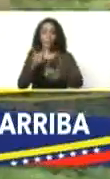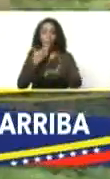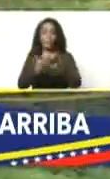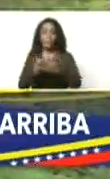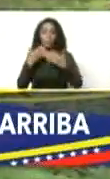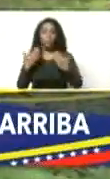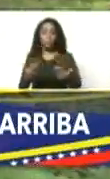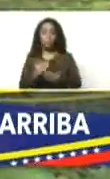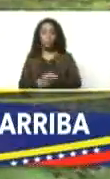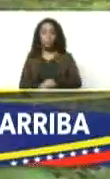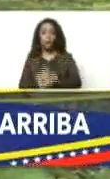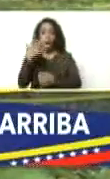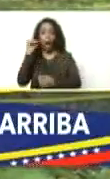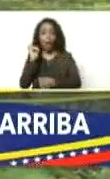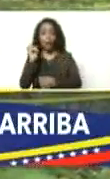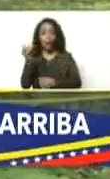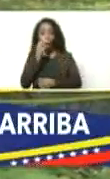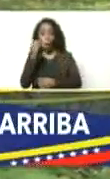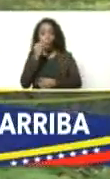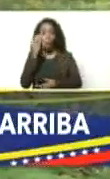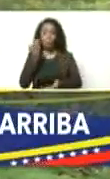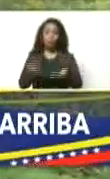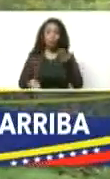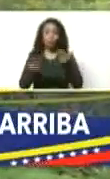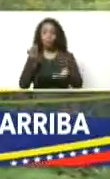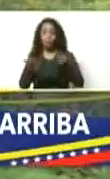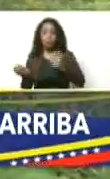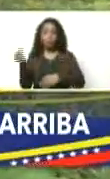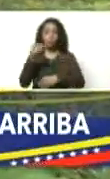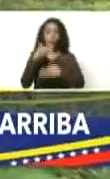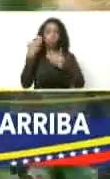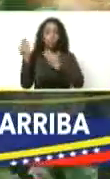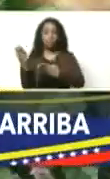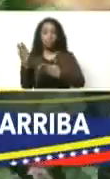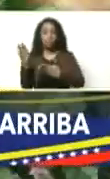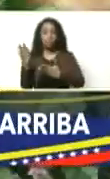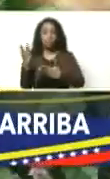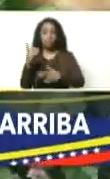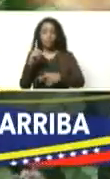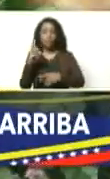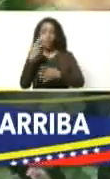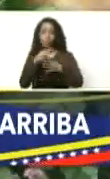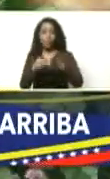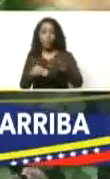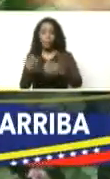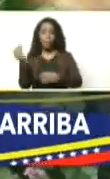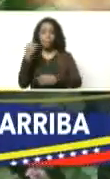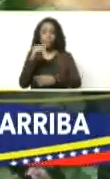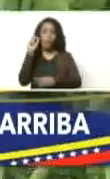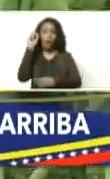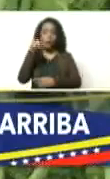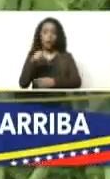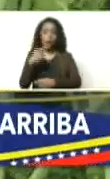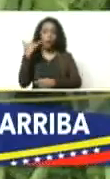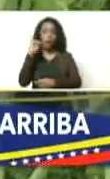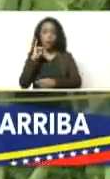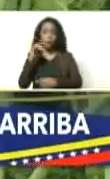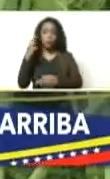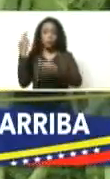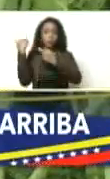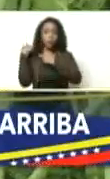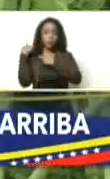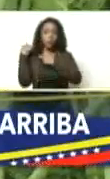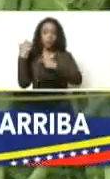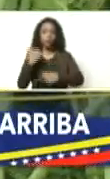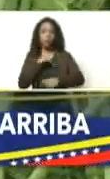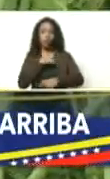pues contar con una alimentación balanceada y además de eso pues la duración de los productos. También nos encargamos de